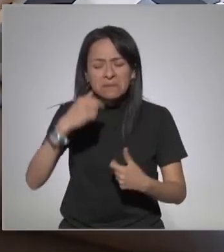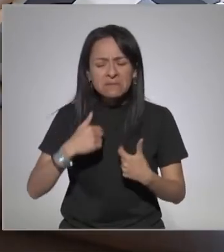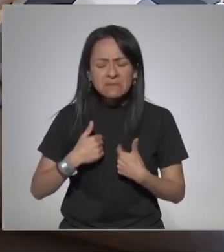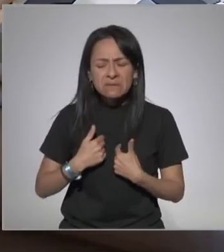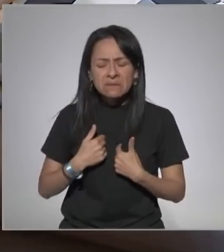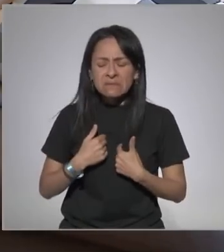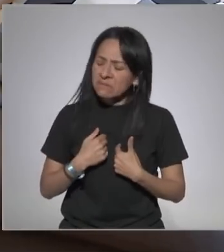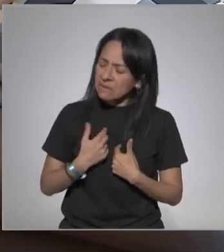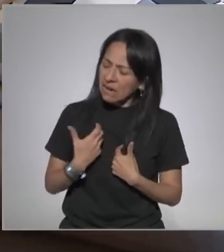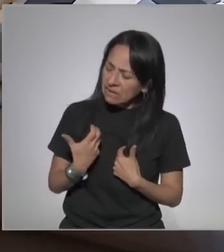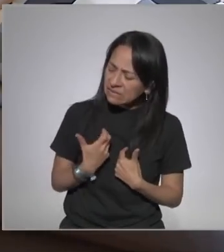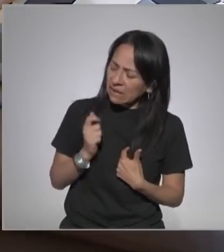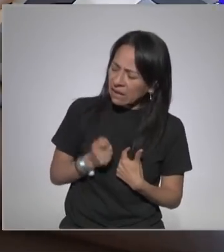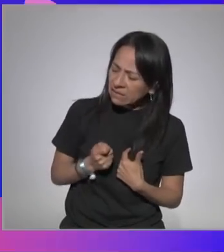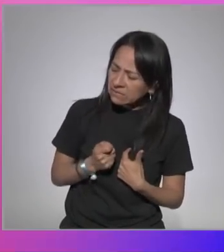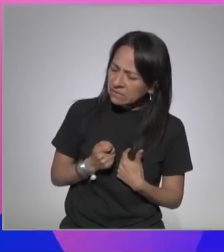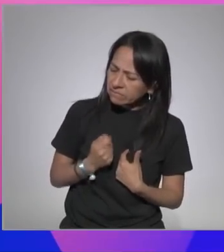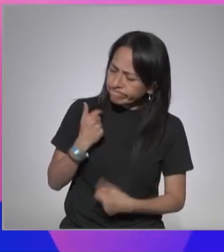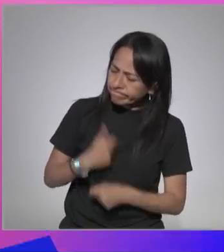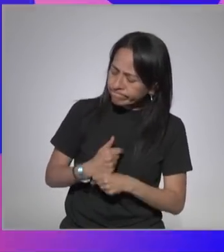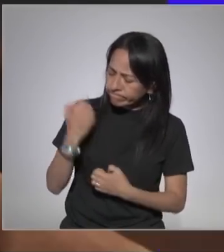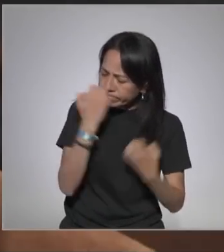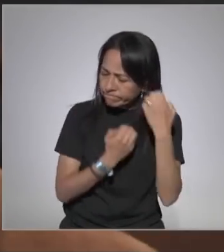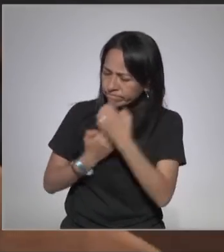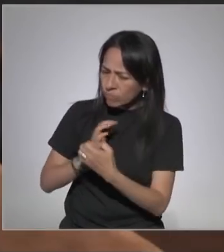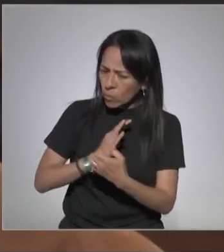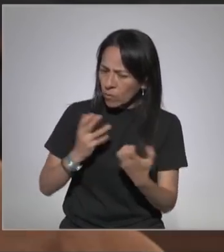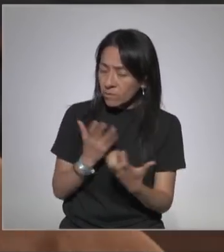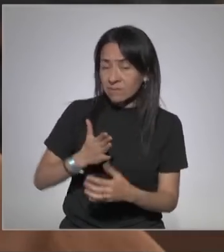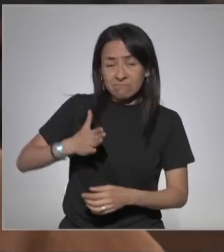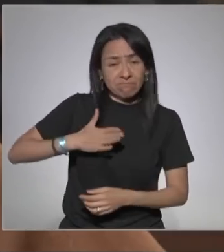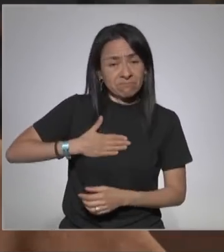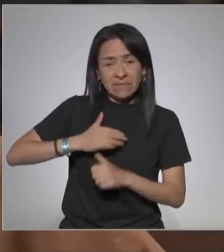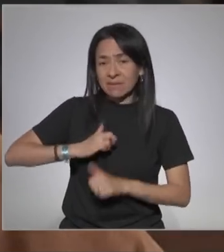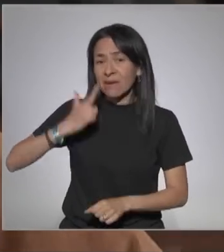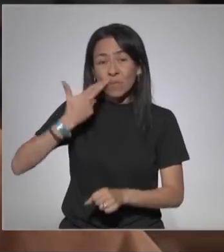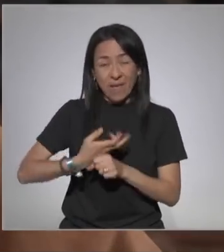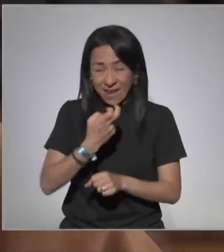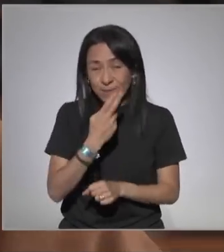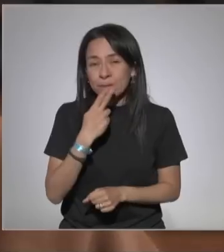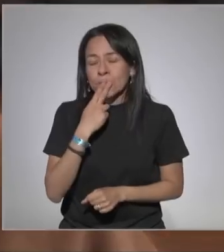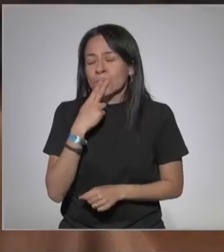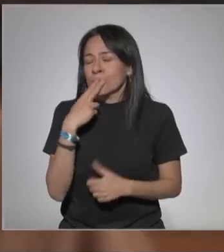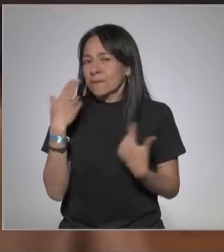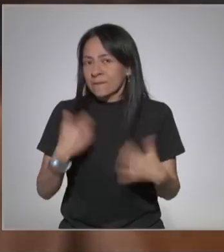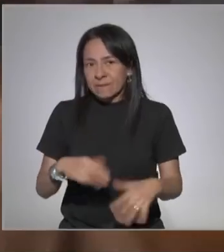hacer, ¿no? ¿Cuál es mi responsabilidad? Es lo más difícil y lo más valioso.